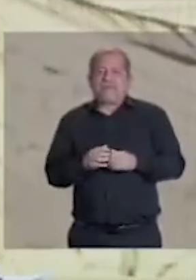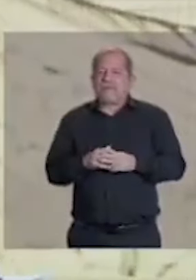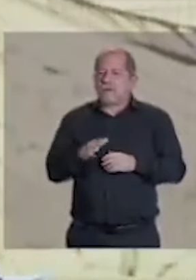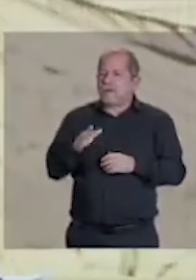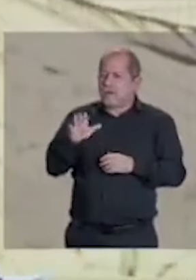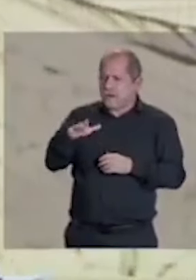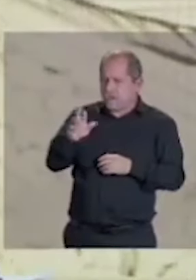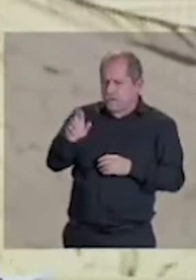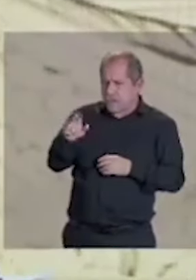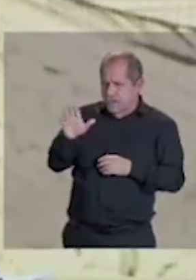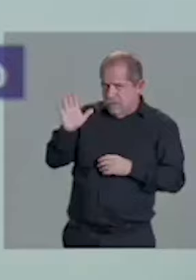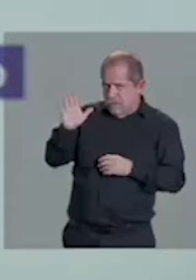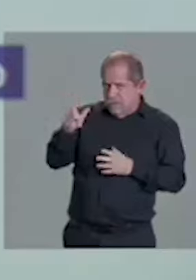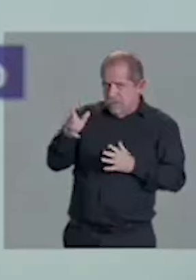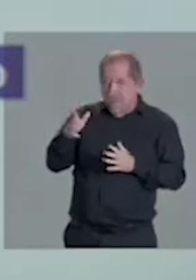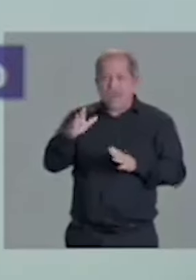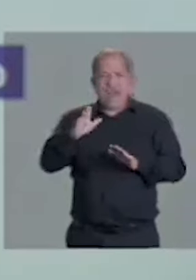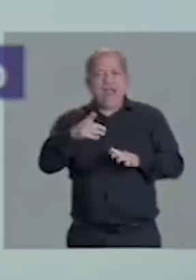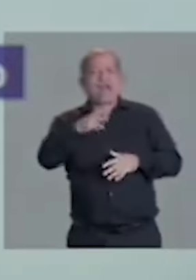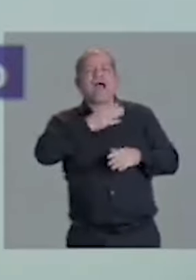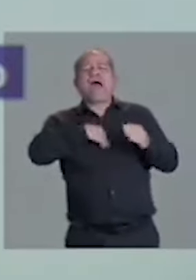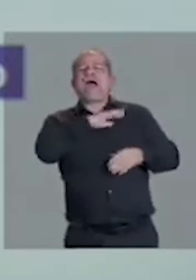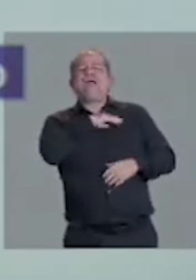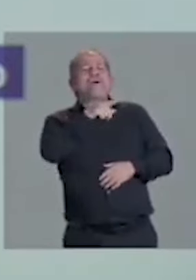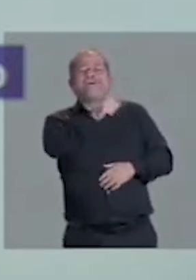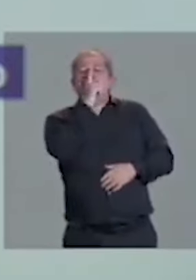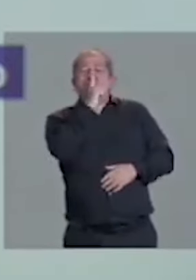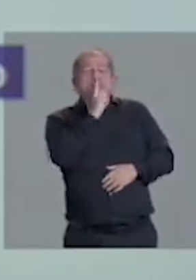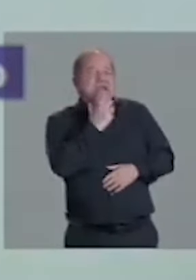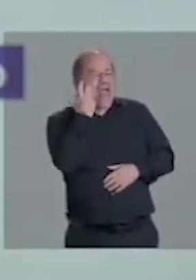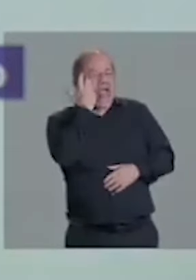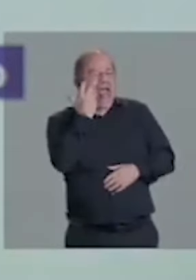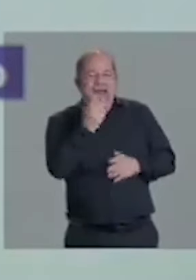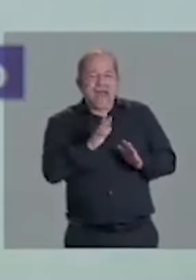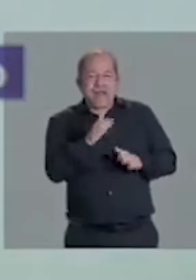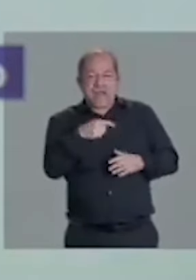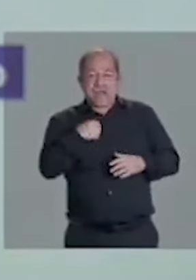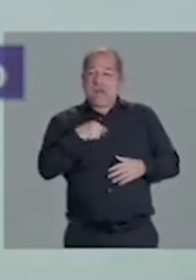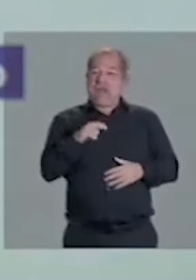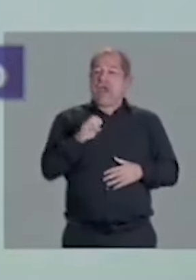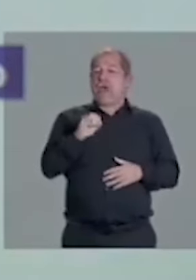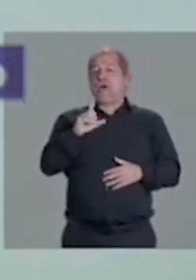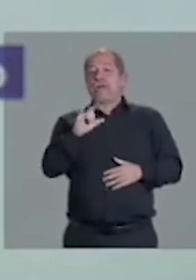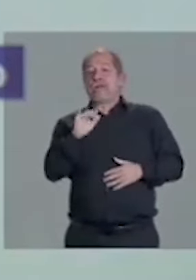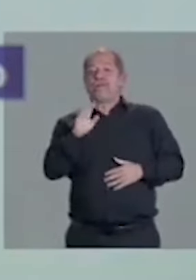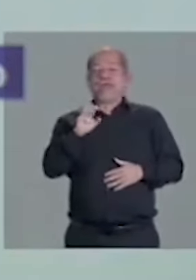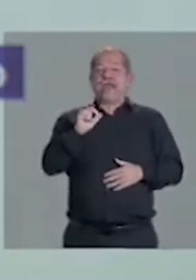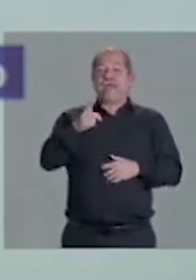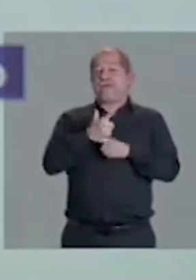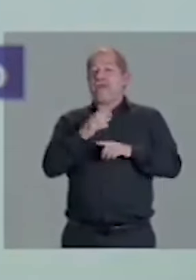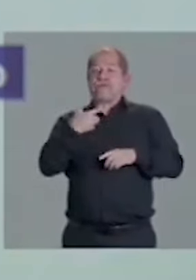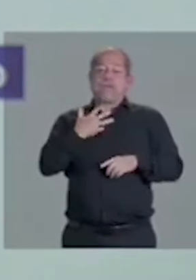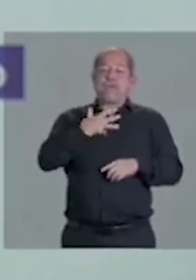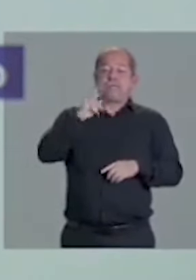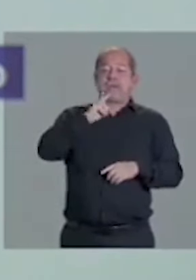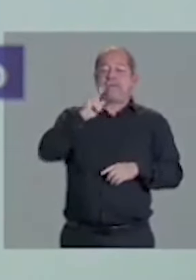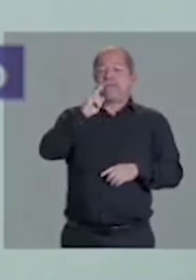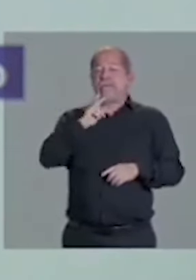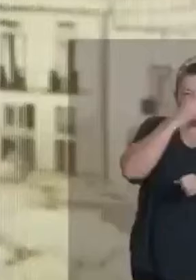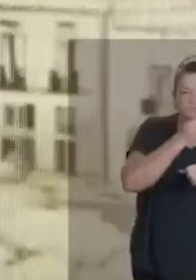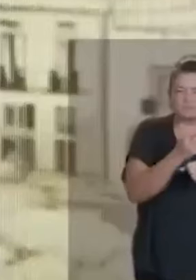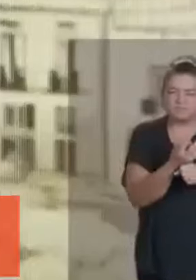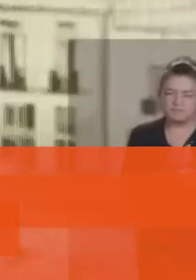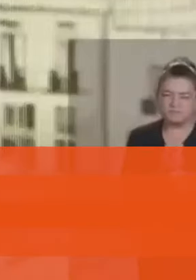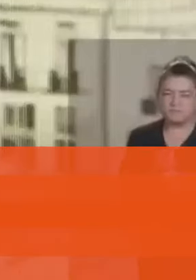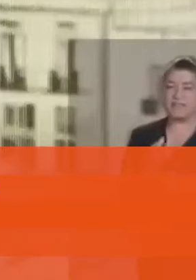algo. Claudia, por favor. Eres mentirosa y ahora te crees neoliberal. Hablas de puros datos macroeconómicos. La realidad es que a la gente el dinero no le alcanza.